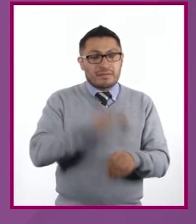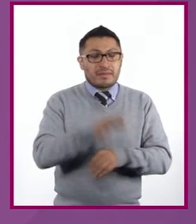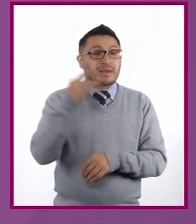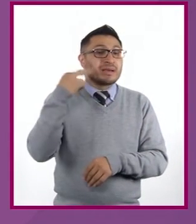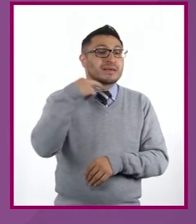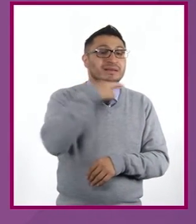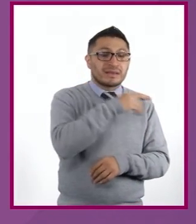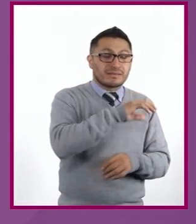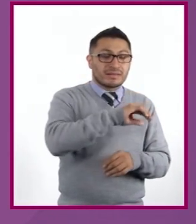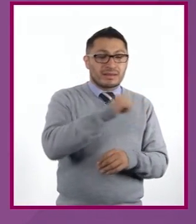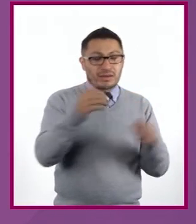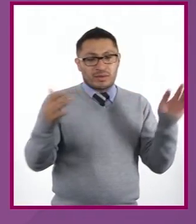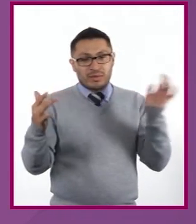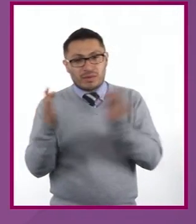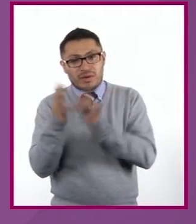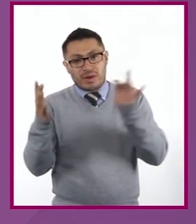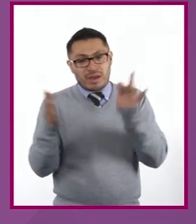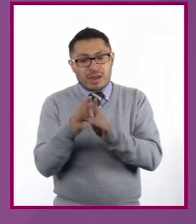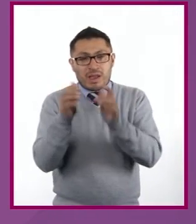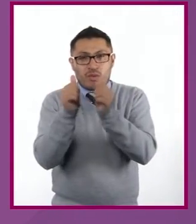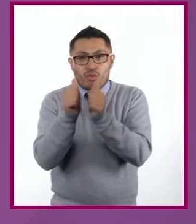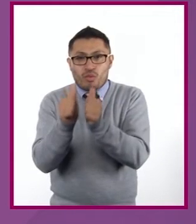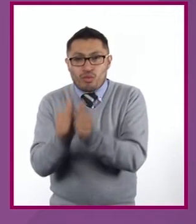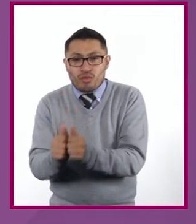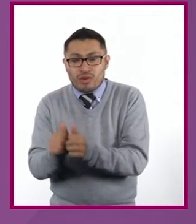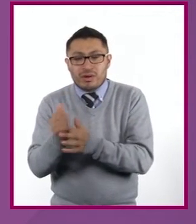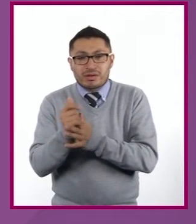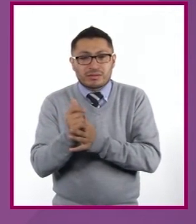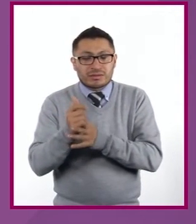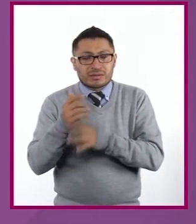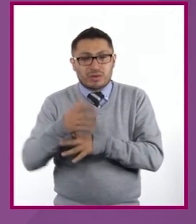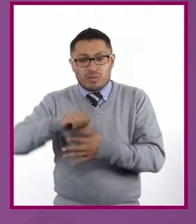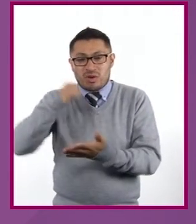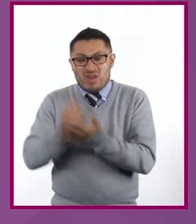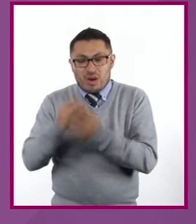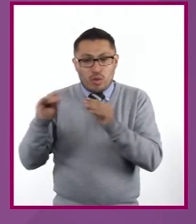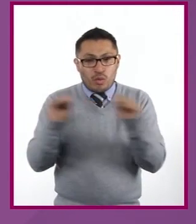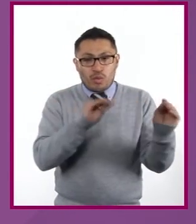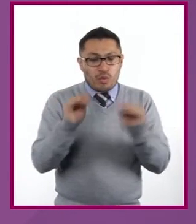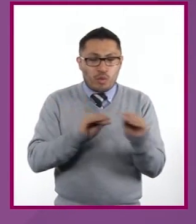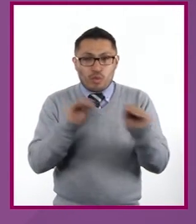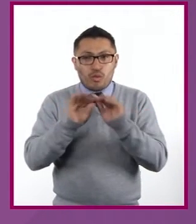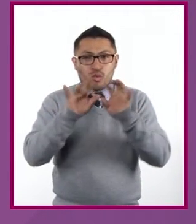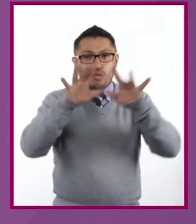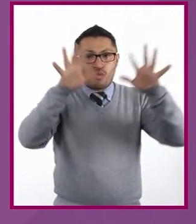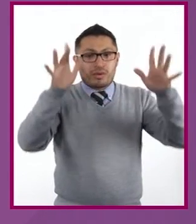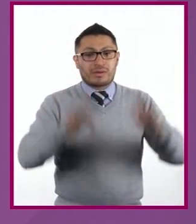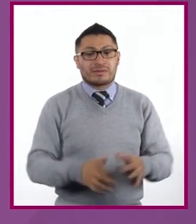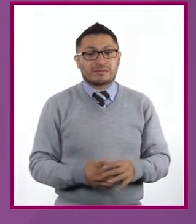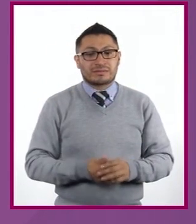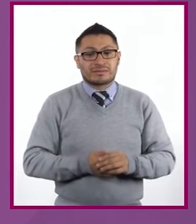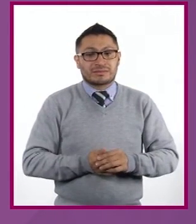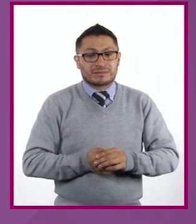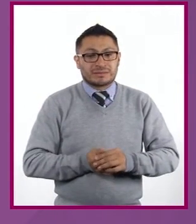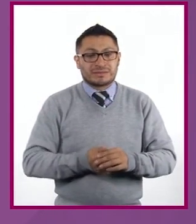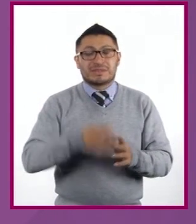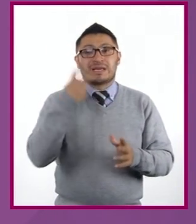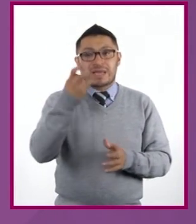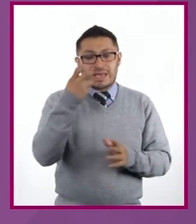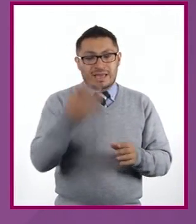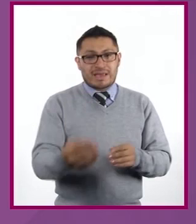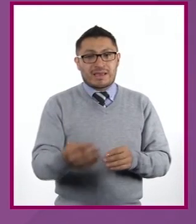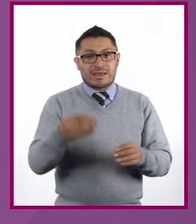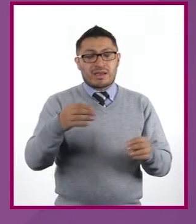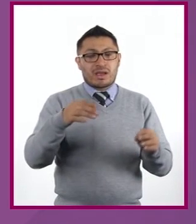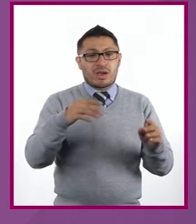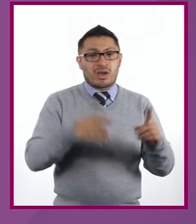velocidad golpean a las que están más estáticas y las obligan a moverse y expandirse por el espacio. Ese es el momento en que se da